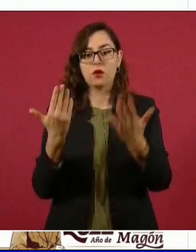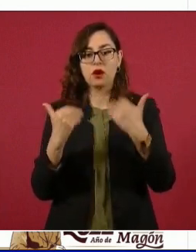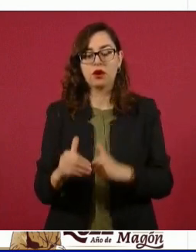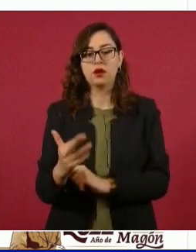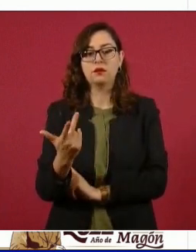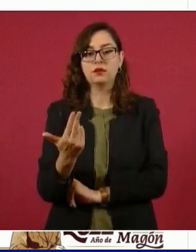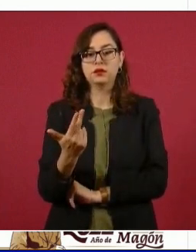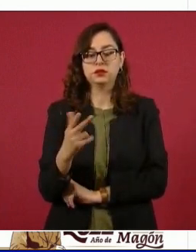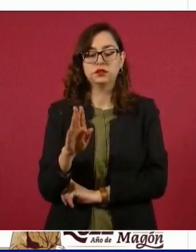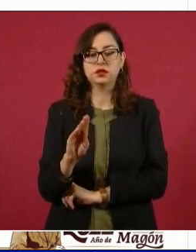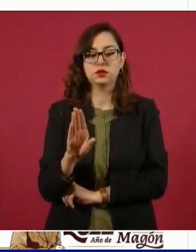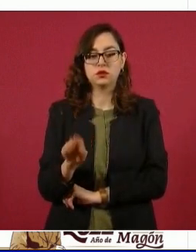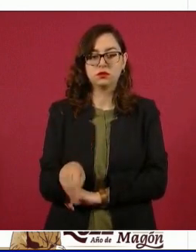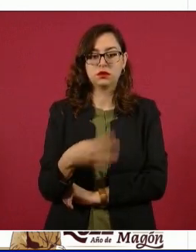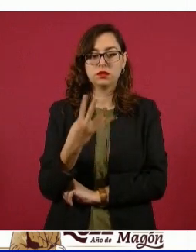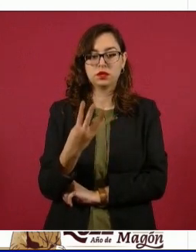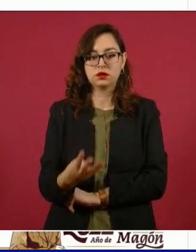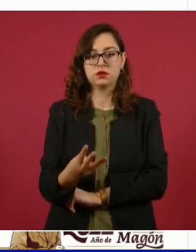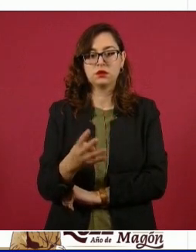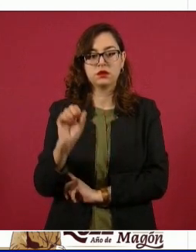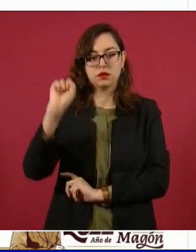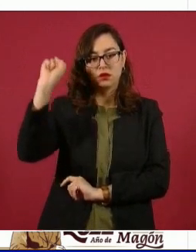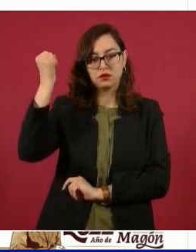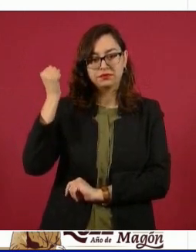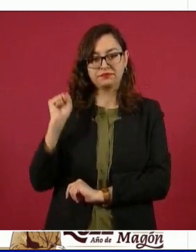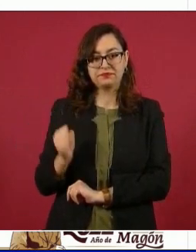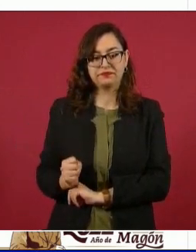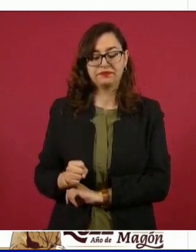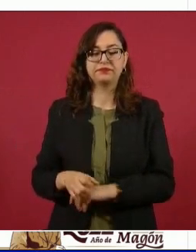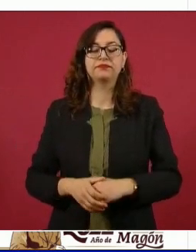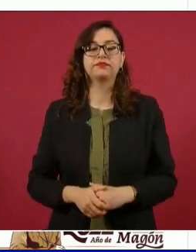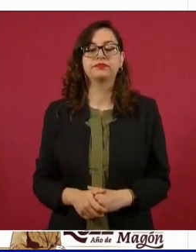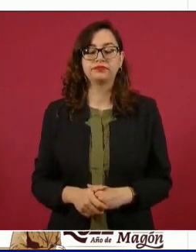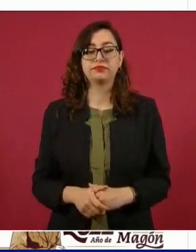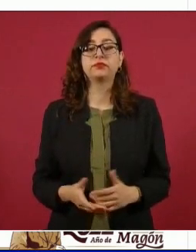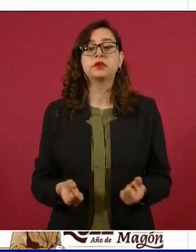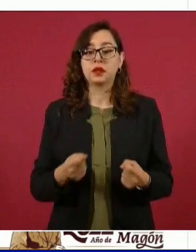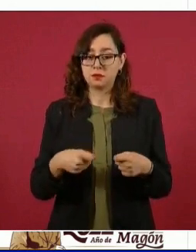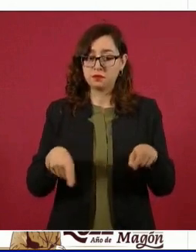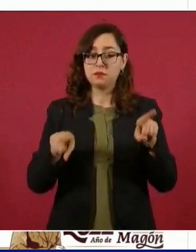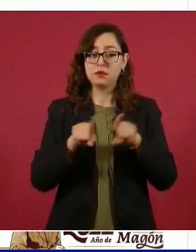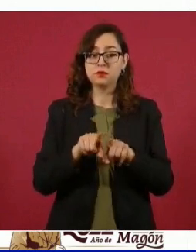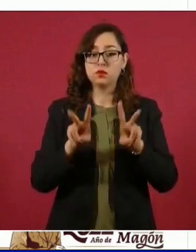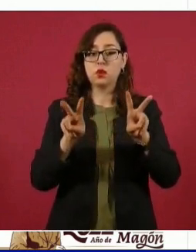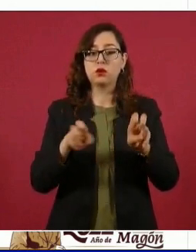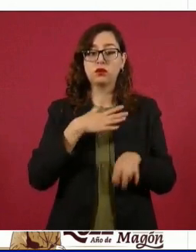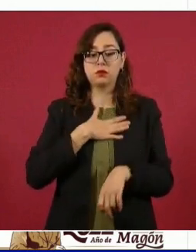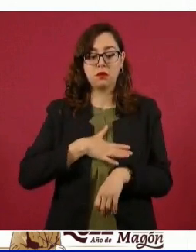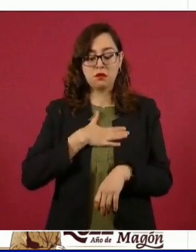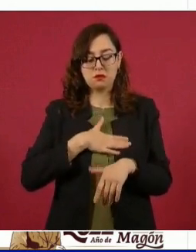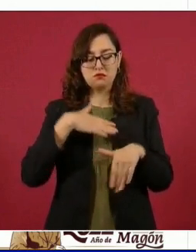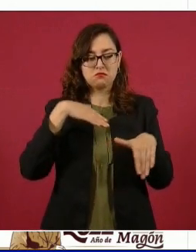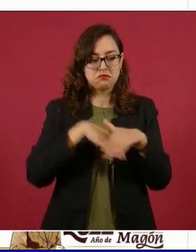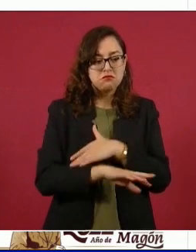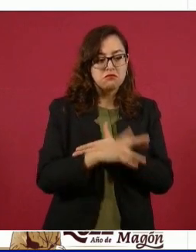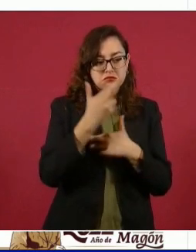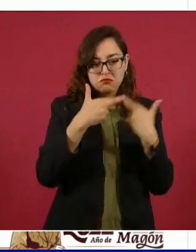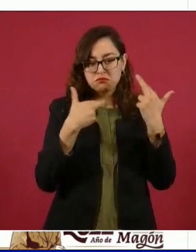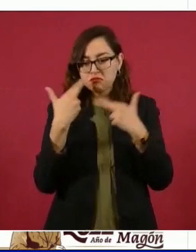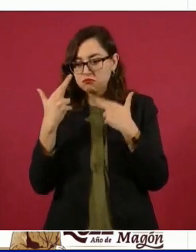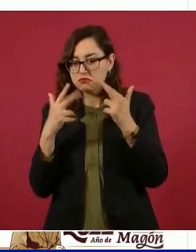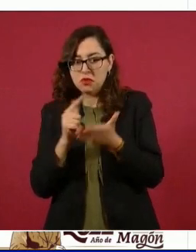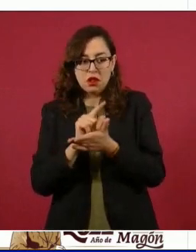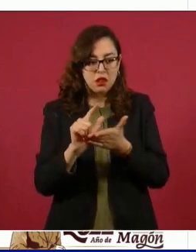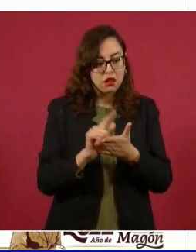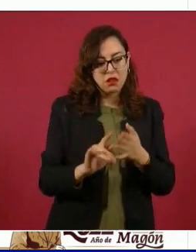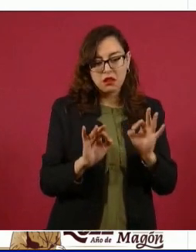con 94 centavos de Quick Gas en Culiacán, Sinaloa. Seguimos también verificando el estado de